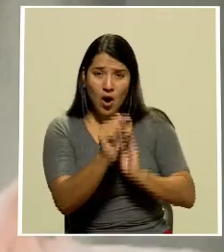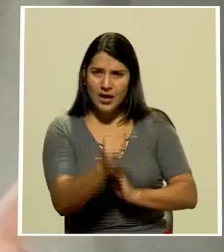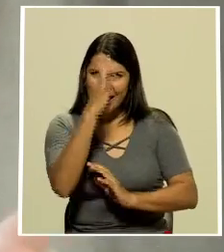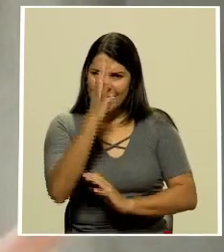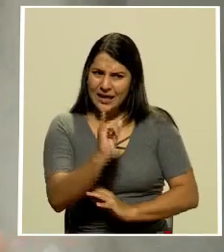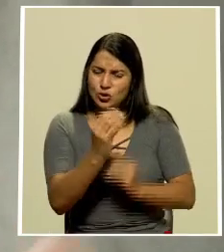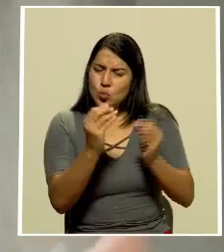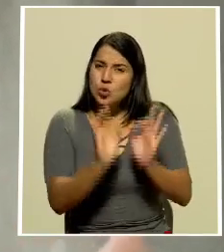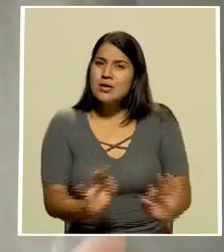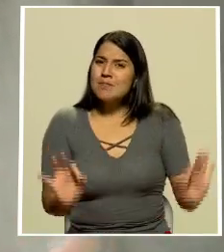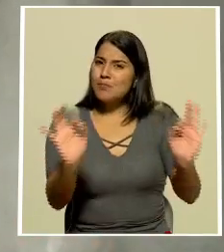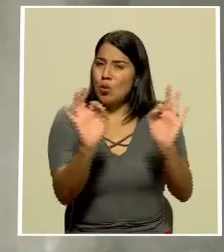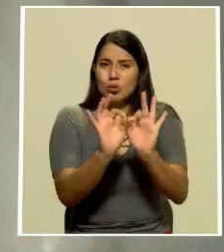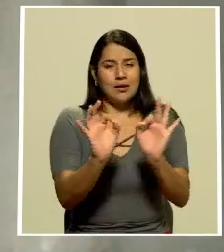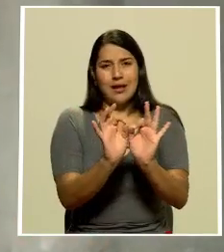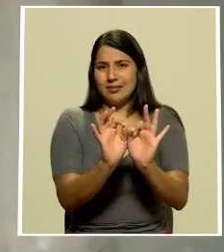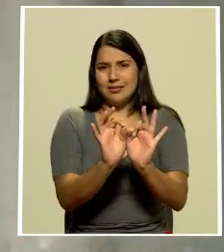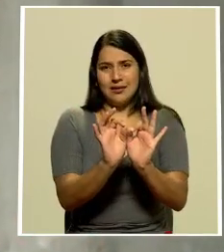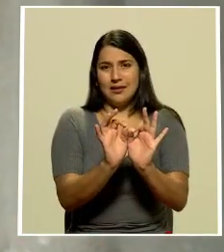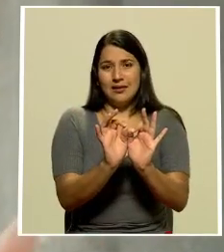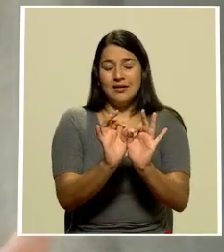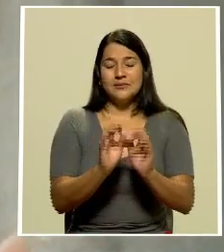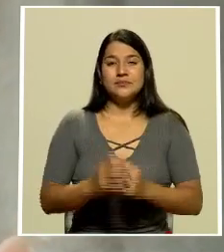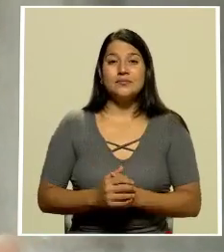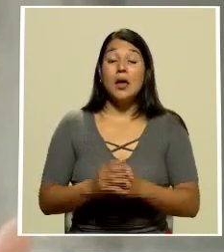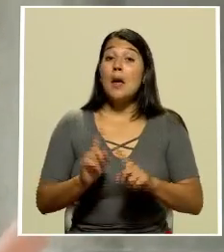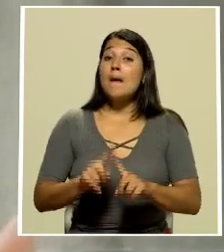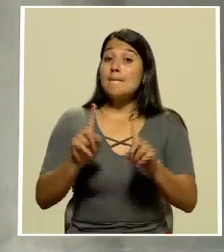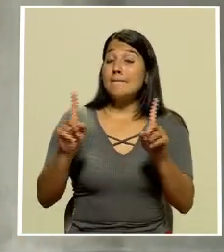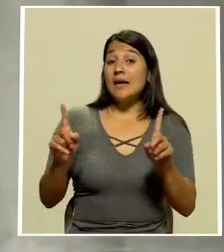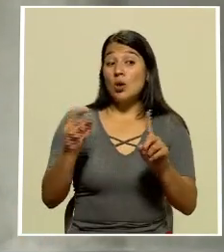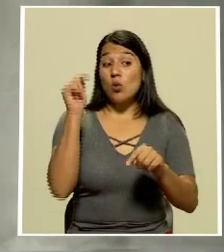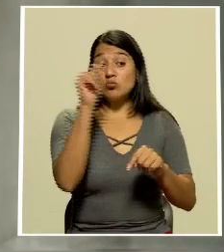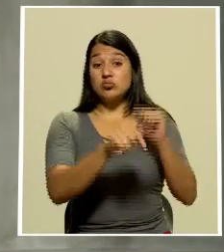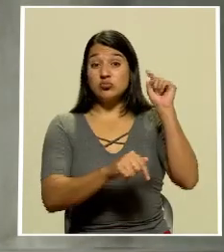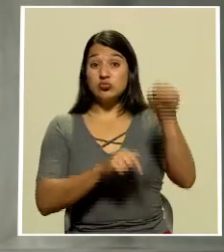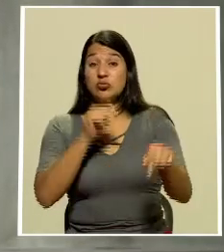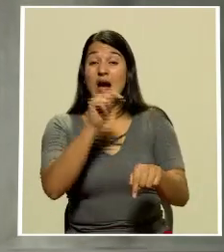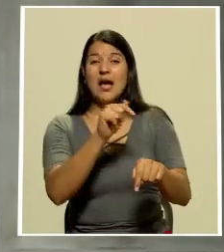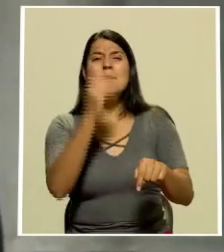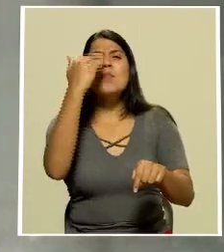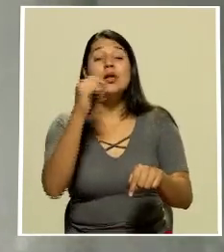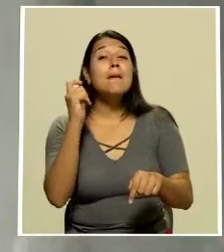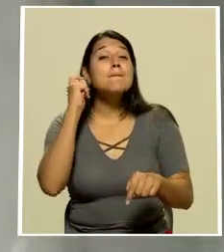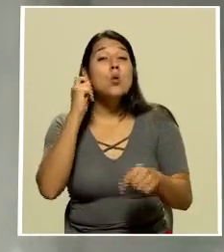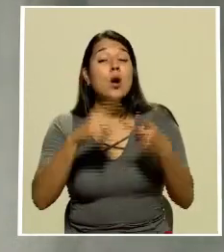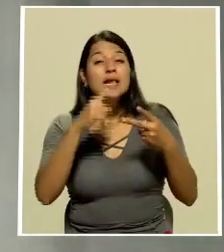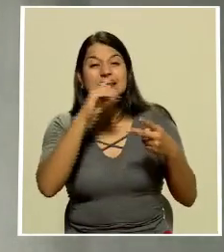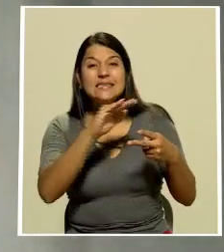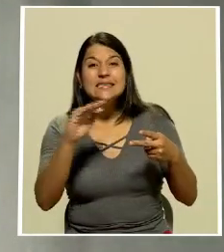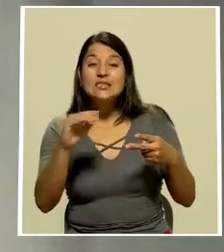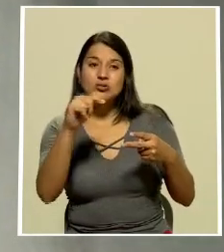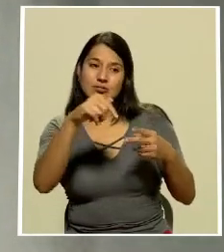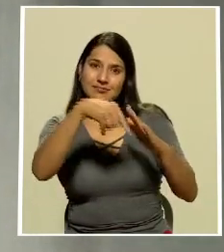algo simbólico que no hubiera soldados aquí, no había armas, pero apuntaron a este templo armenio donde las mujeres y los niños estaban bajo